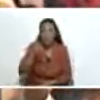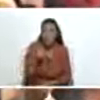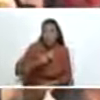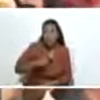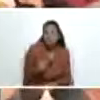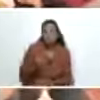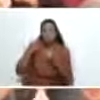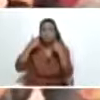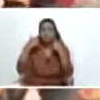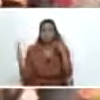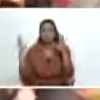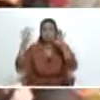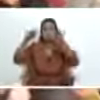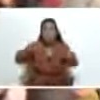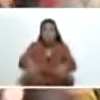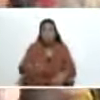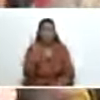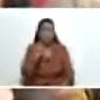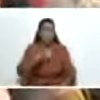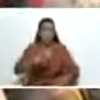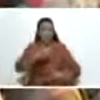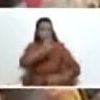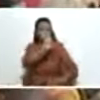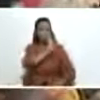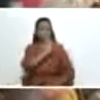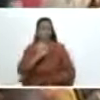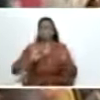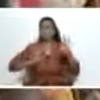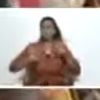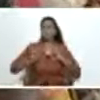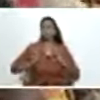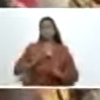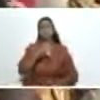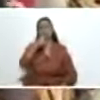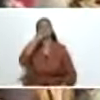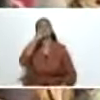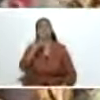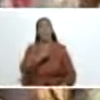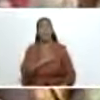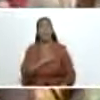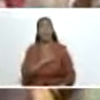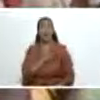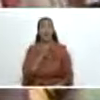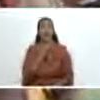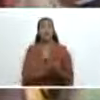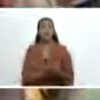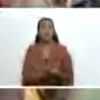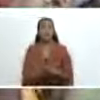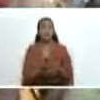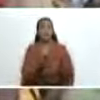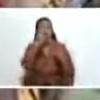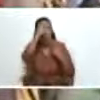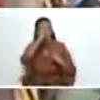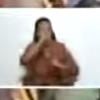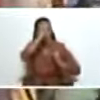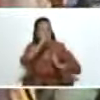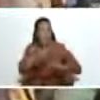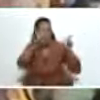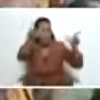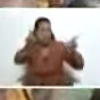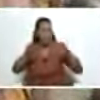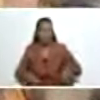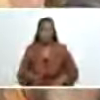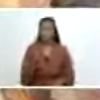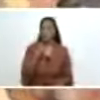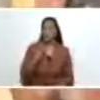aquí no a buscar una condecoración, no a buscar ningún honra personal, como